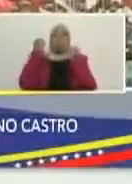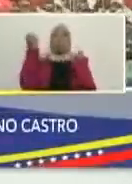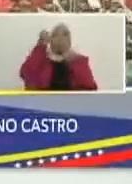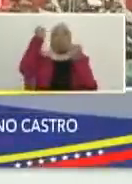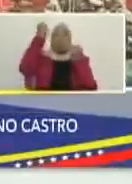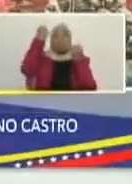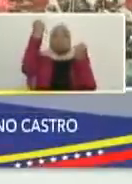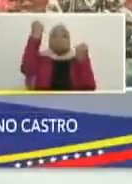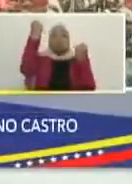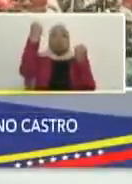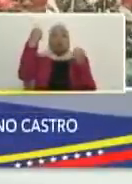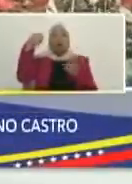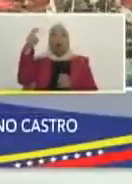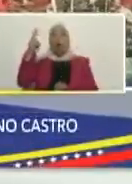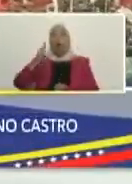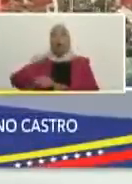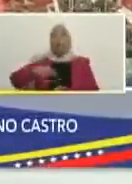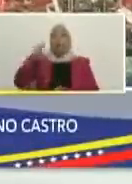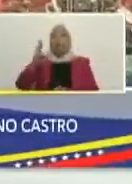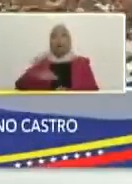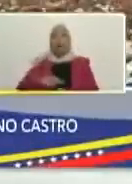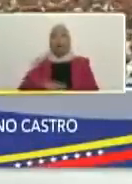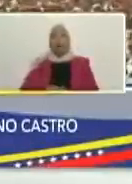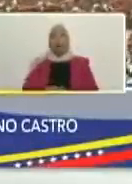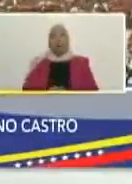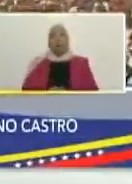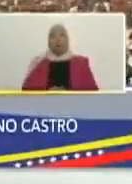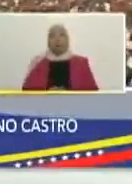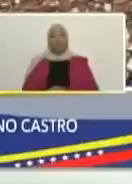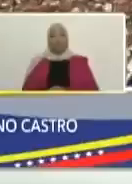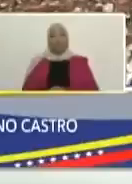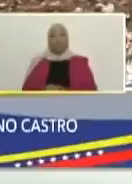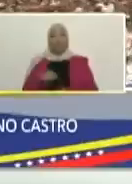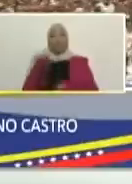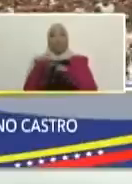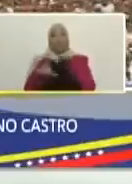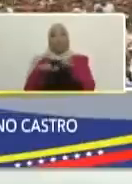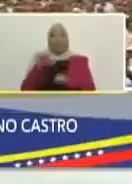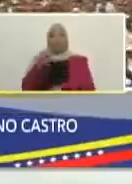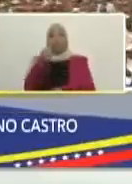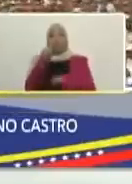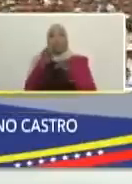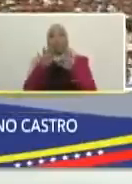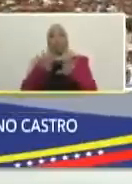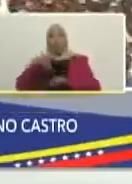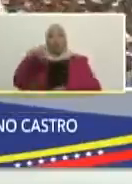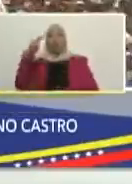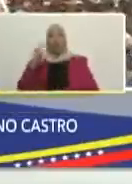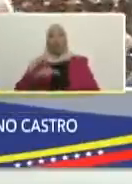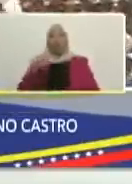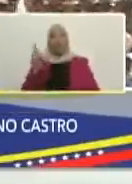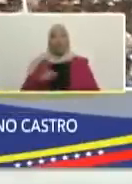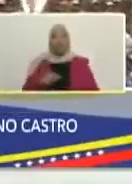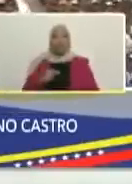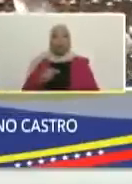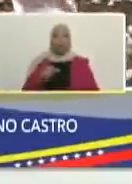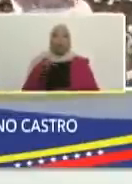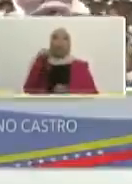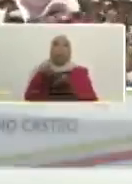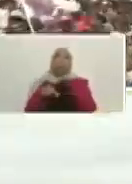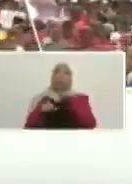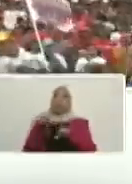podemos decir es que jamás, ni en el siglo XIX, jamás, ni en el siglo